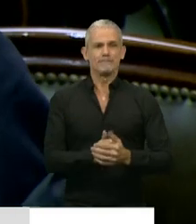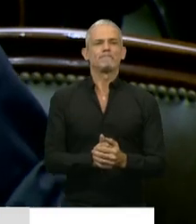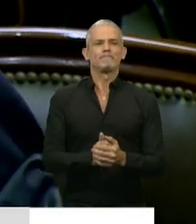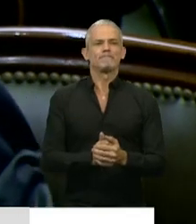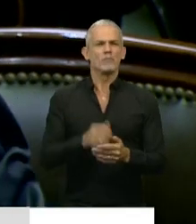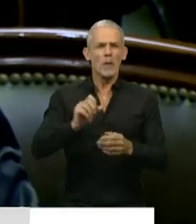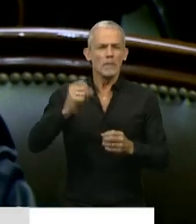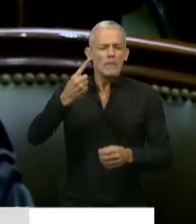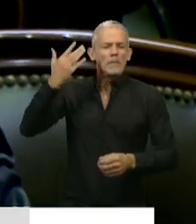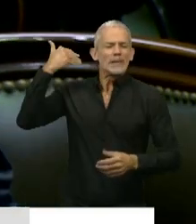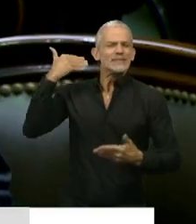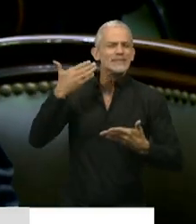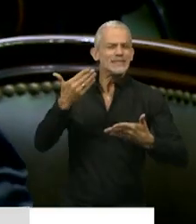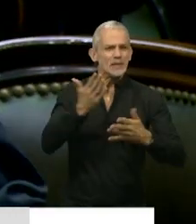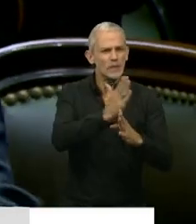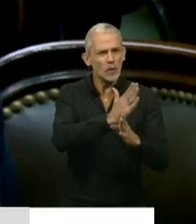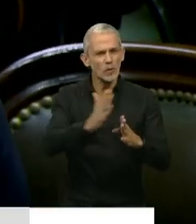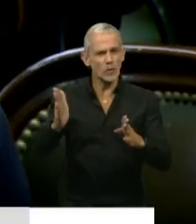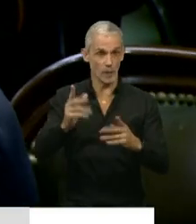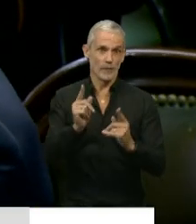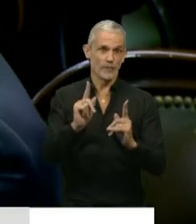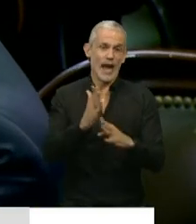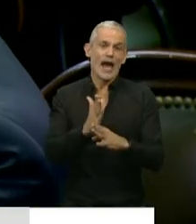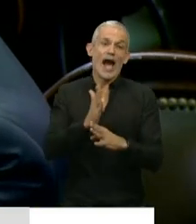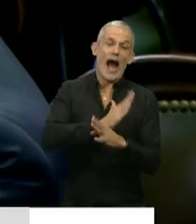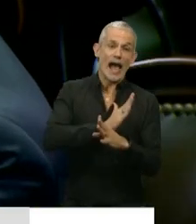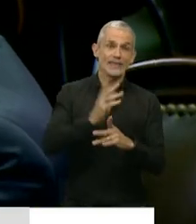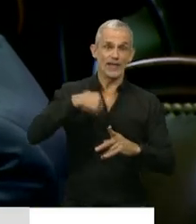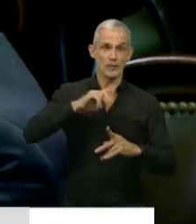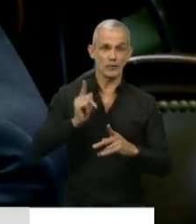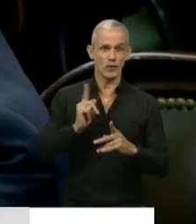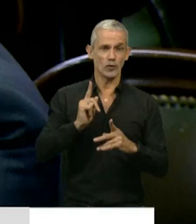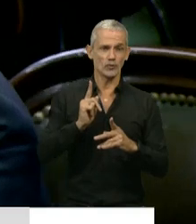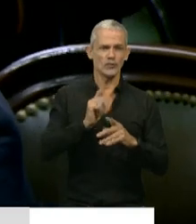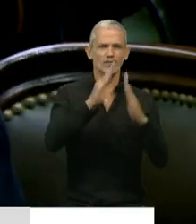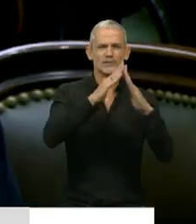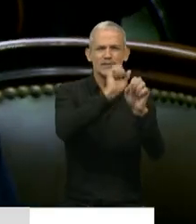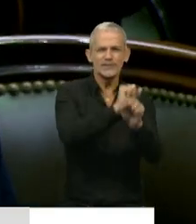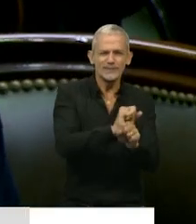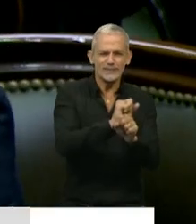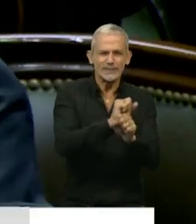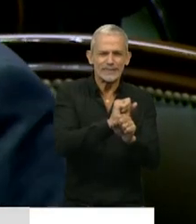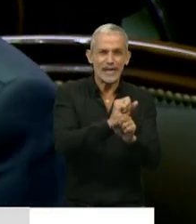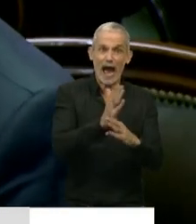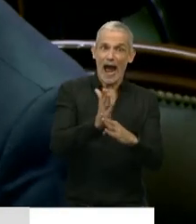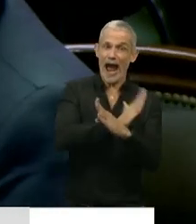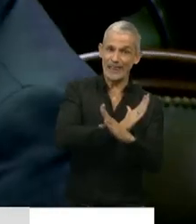desde un principio y previo a que ingresemos a la cuarentena,